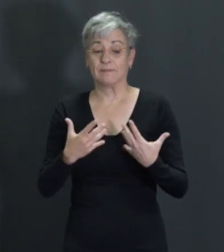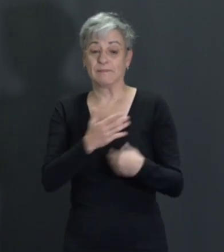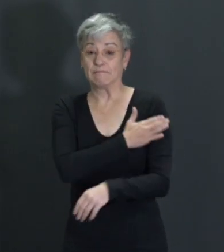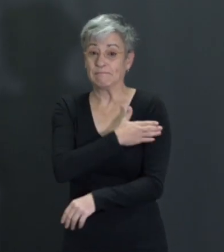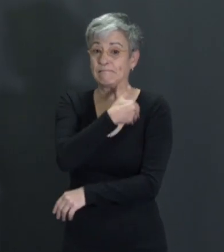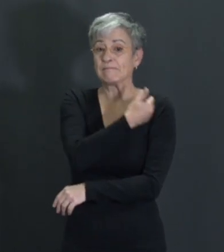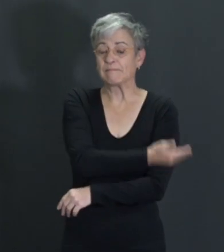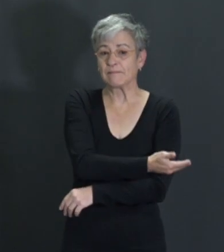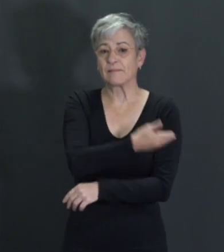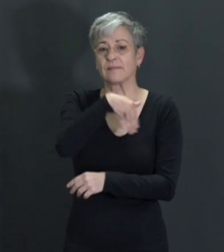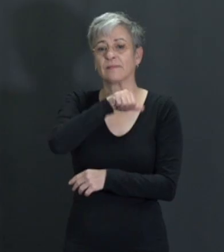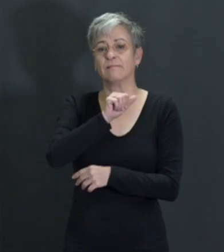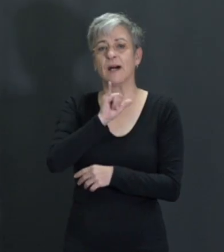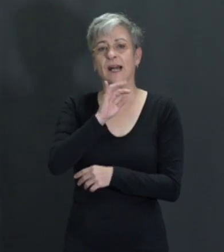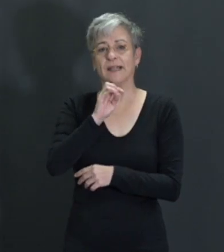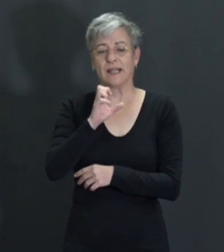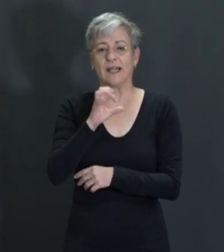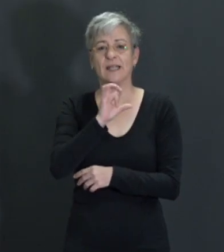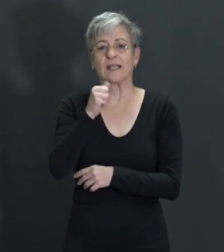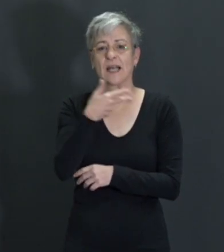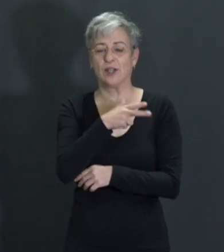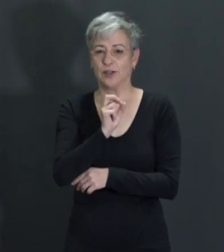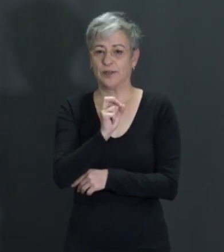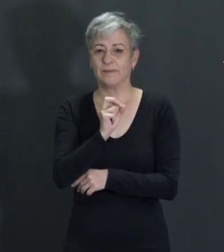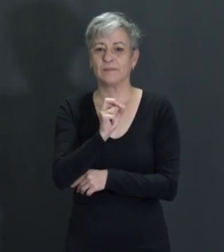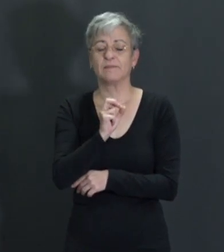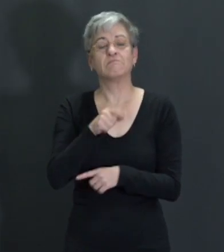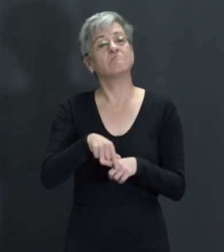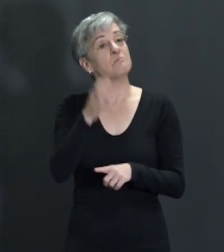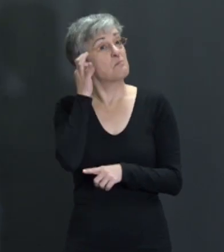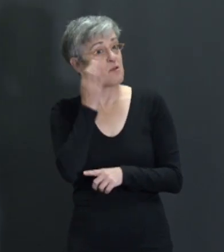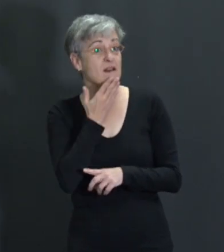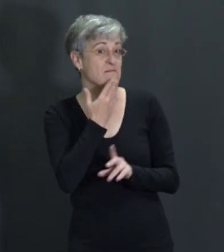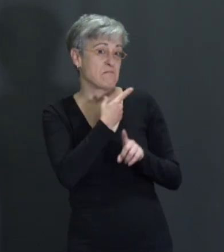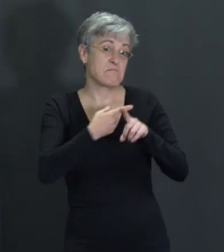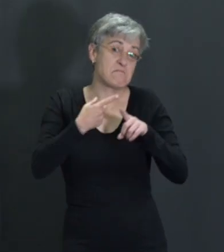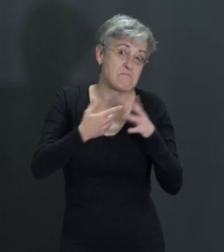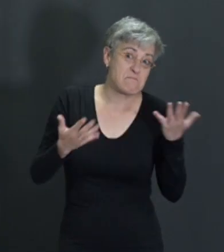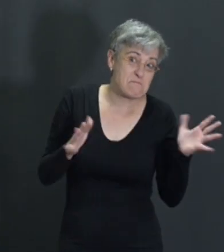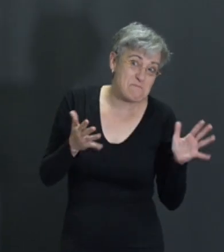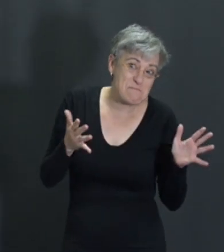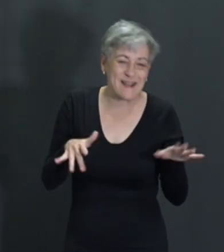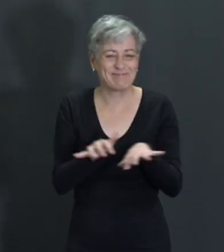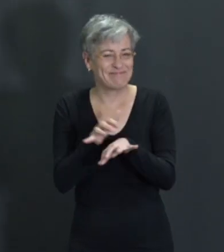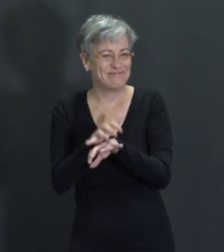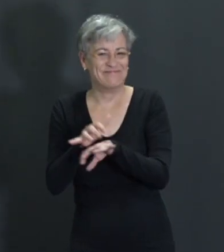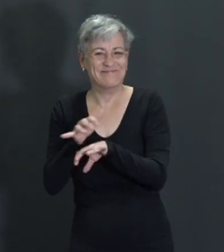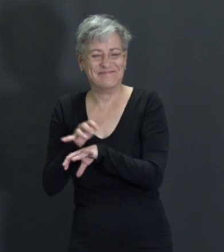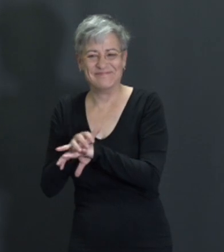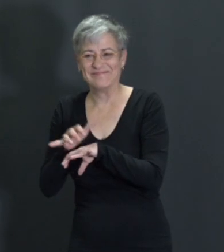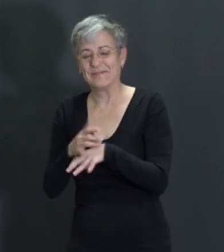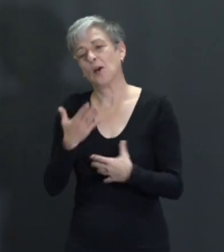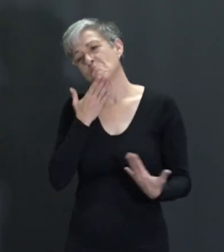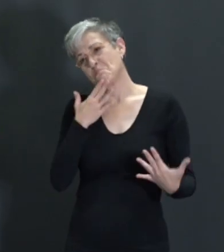lado Maite Sancho, también una mujer de mediana edad. No, dice que no. Una